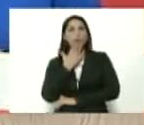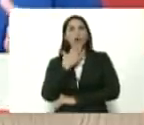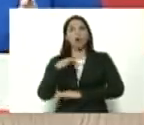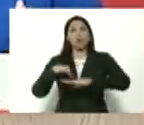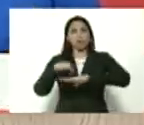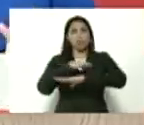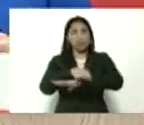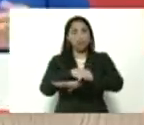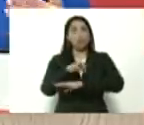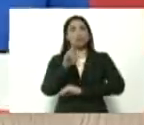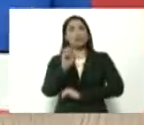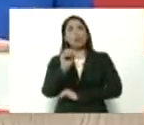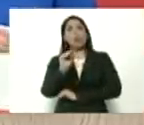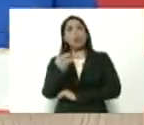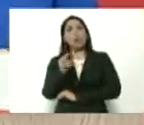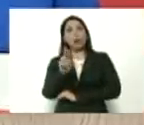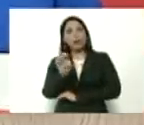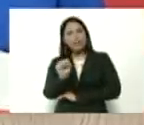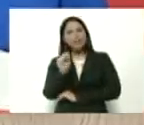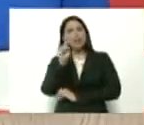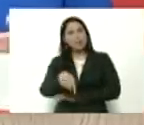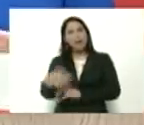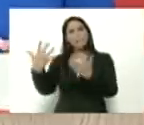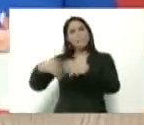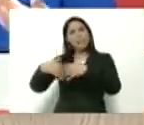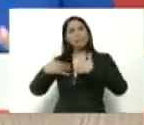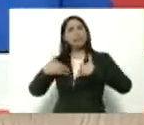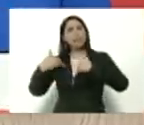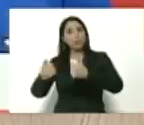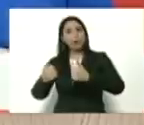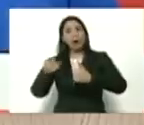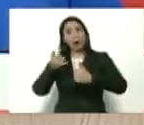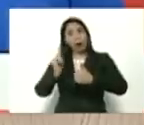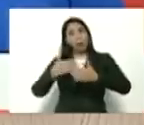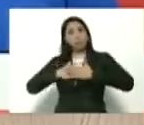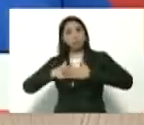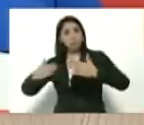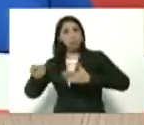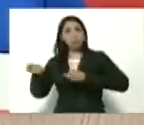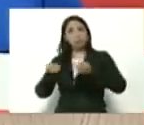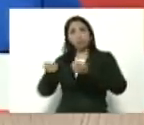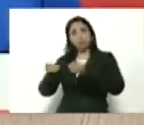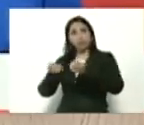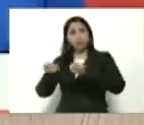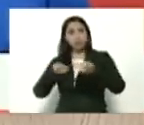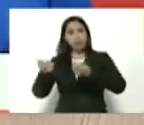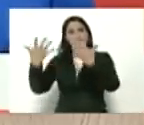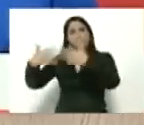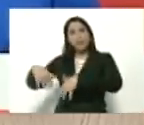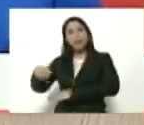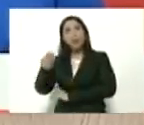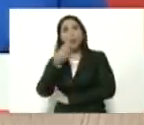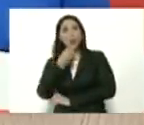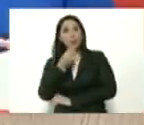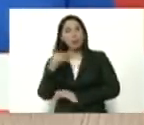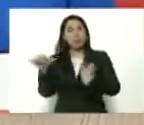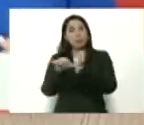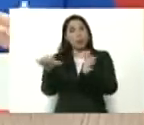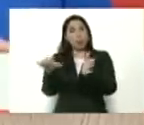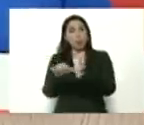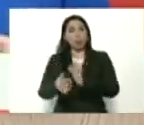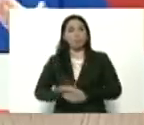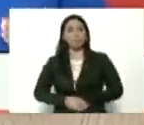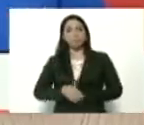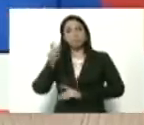Roques, el caso de esta empresa de seguridad que presta servicio a una empresa de alimentación, donde